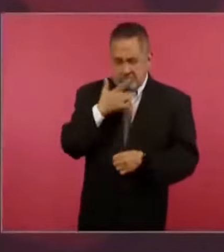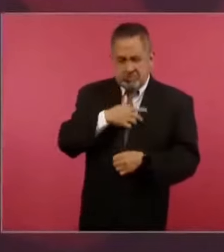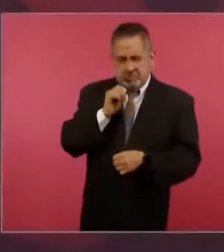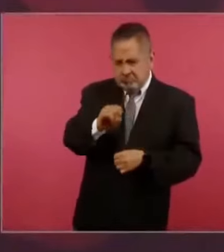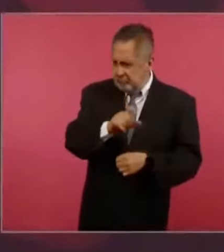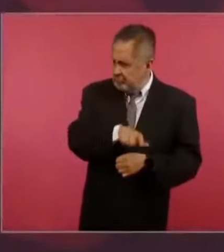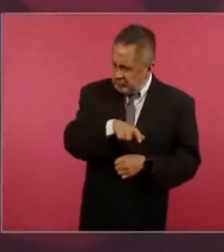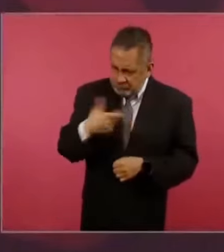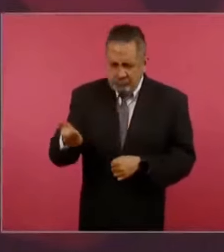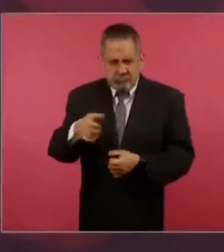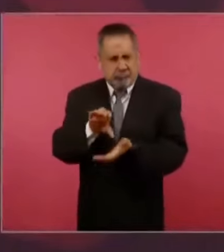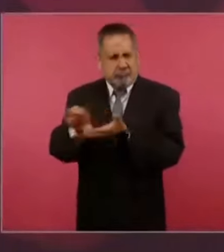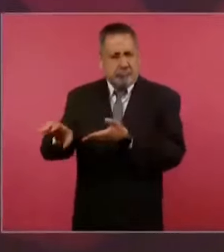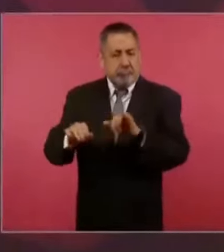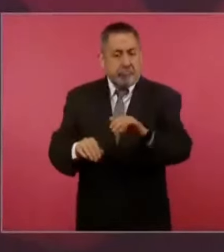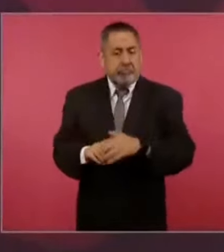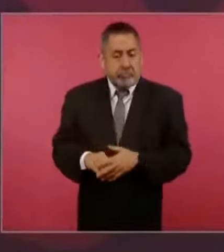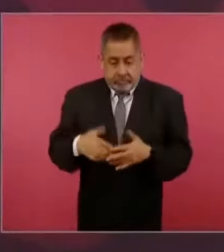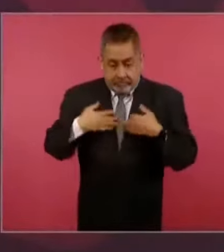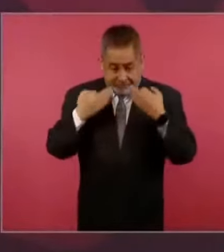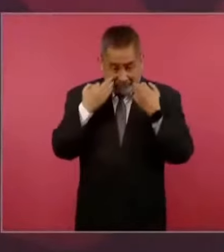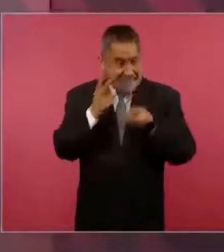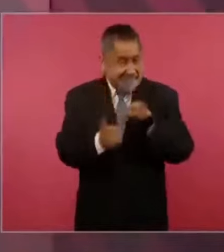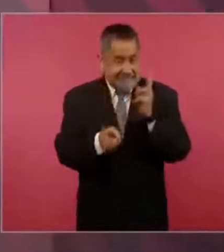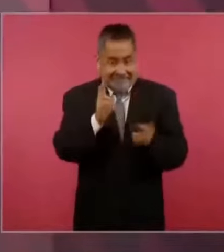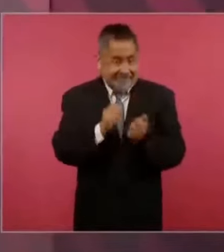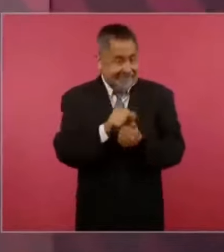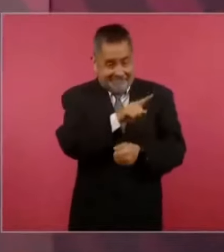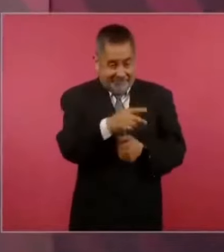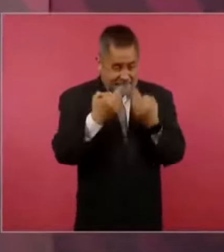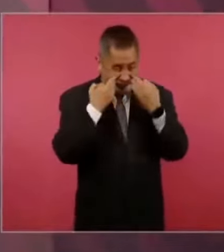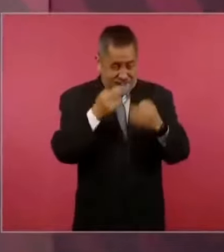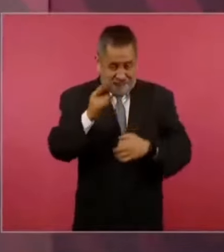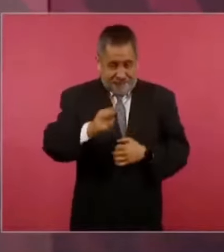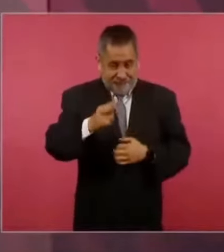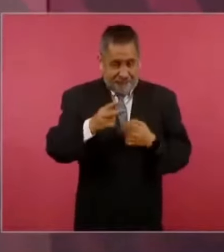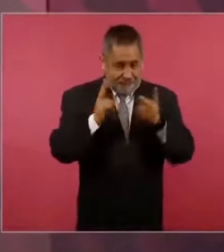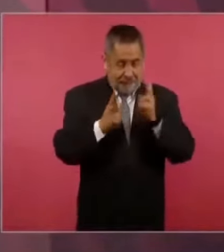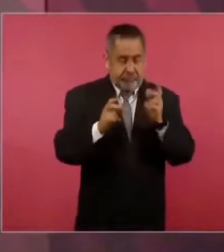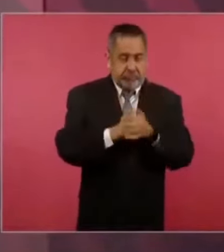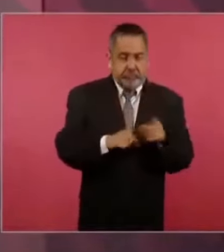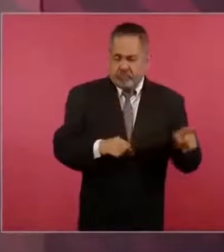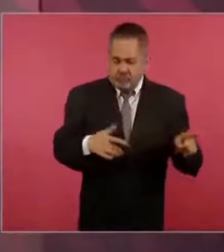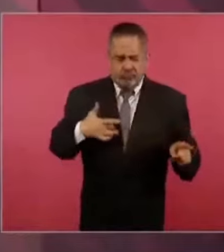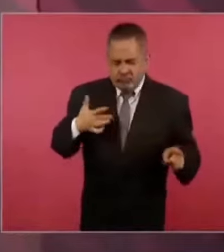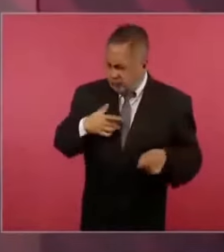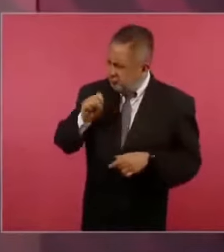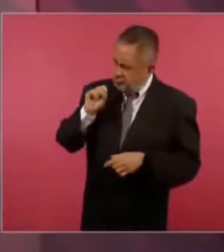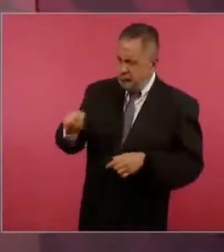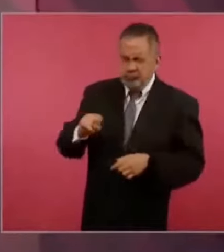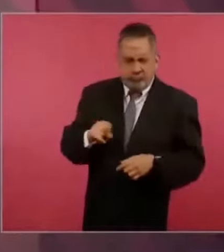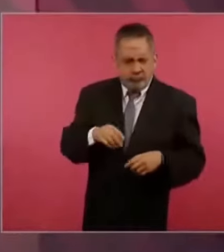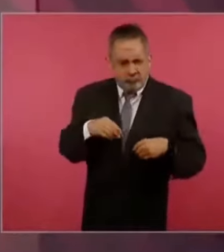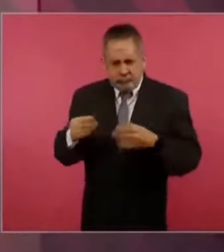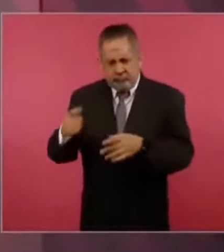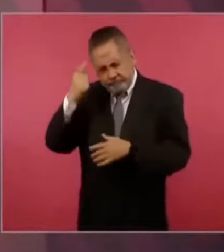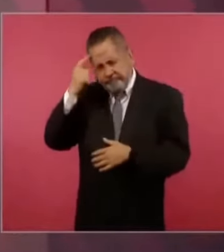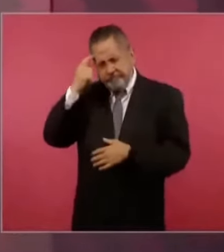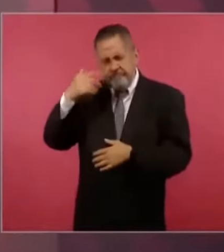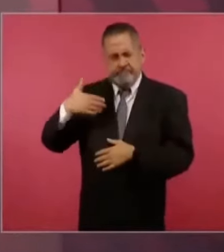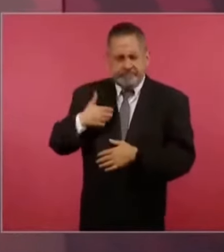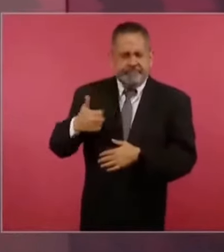voluntariamente porque me tocó hablar con ellos y estaban muy